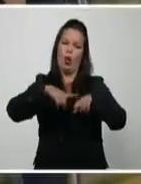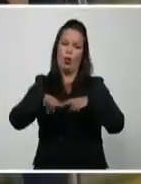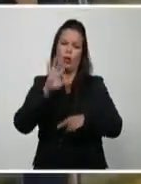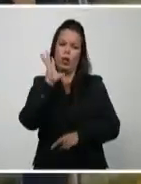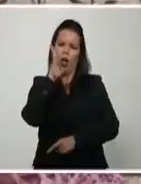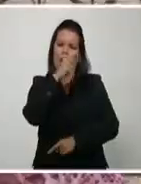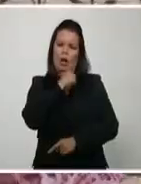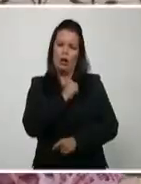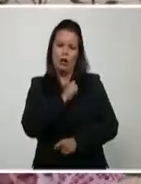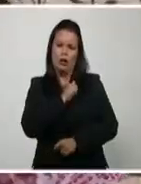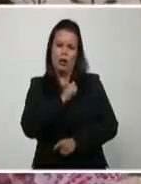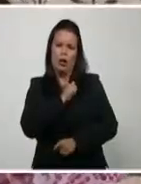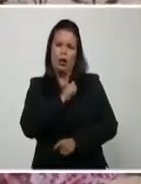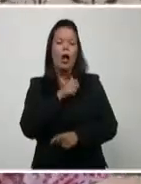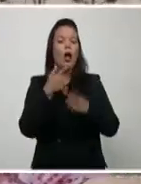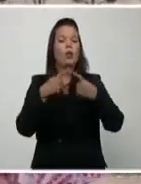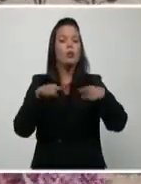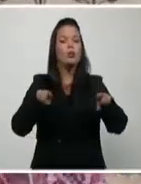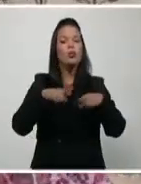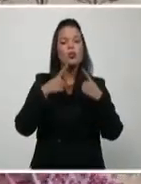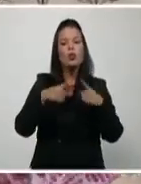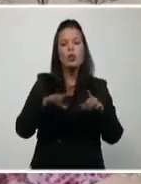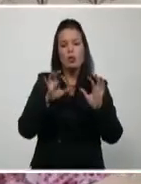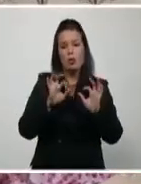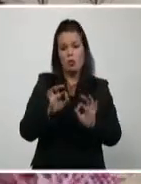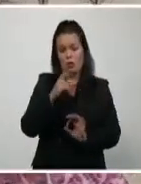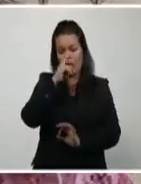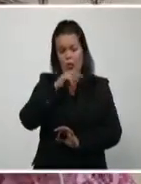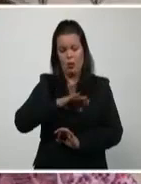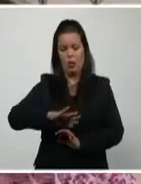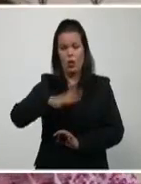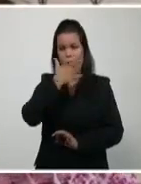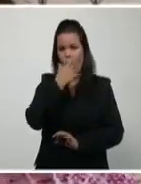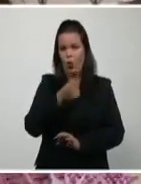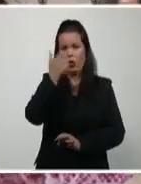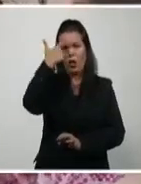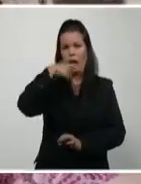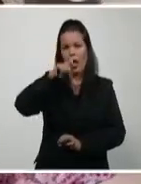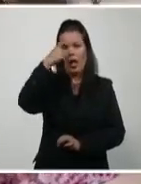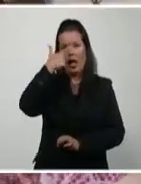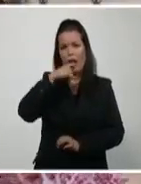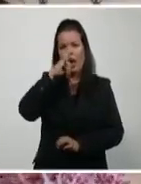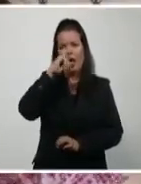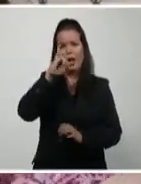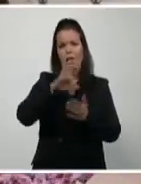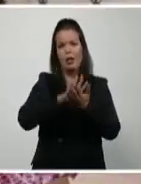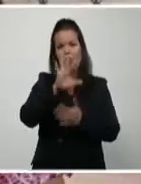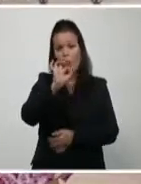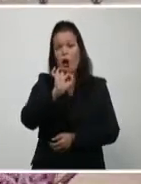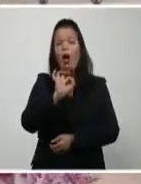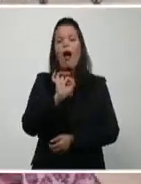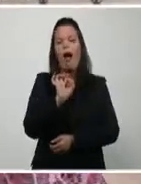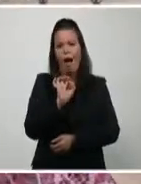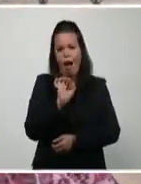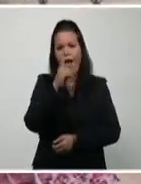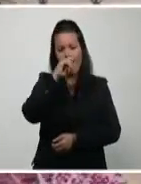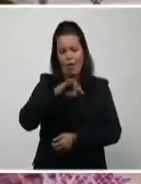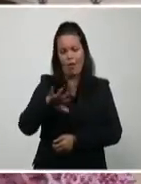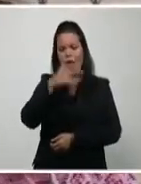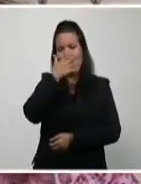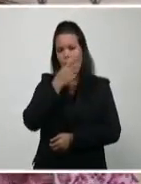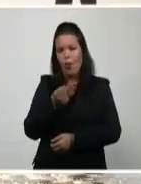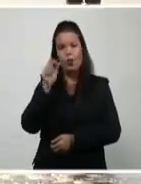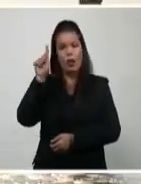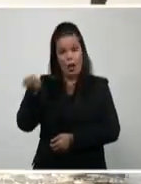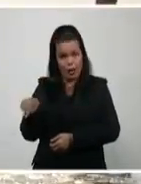Al Ánimo, como grupo de teatro, pues ha llevado ese espectáculo que nosotros tenemos, Dame la mano y cantaremos, que la recuerda y la